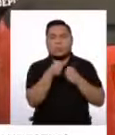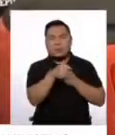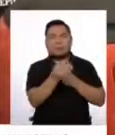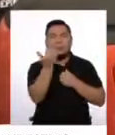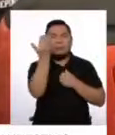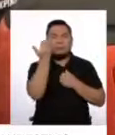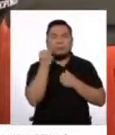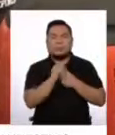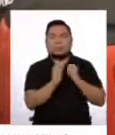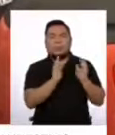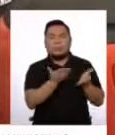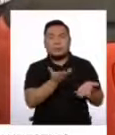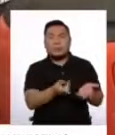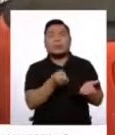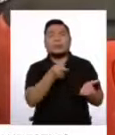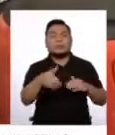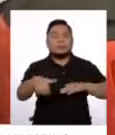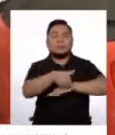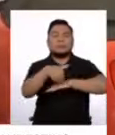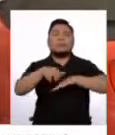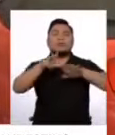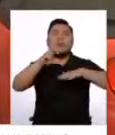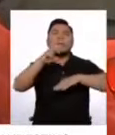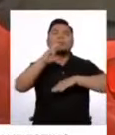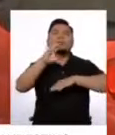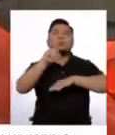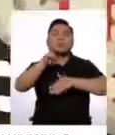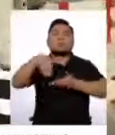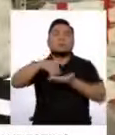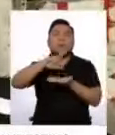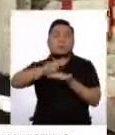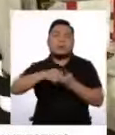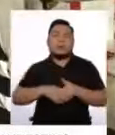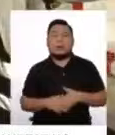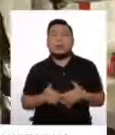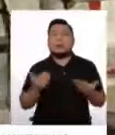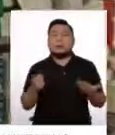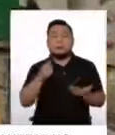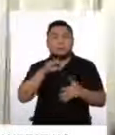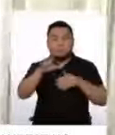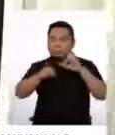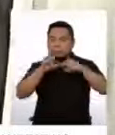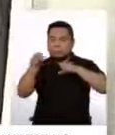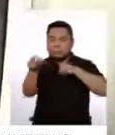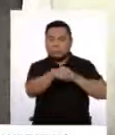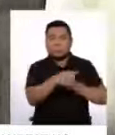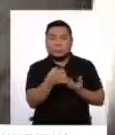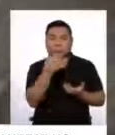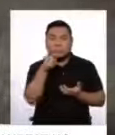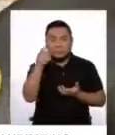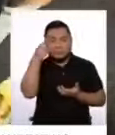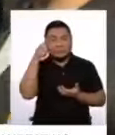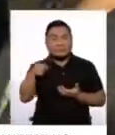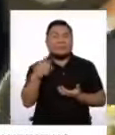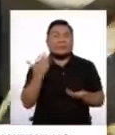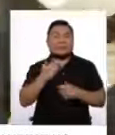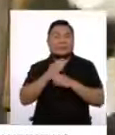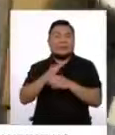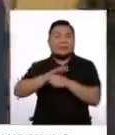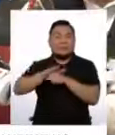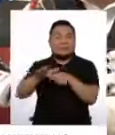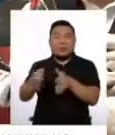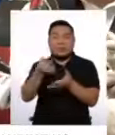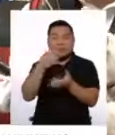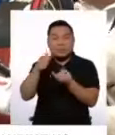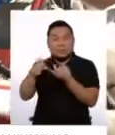inmueble está ubicado en la cuadra 8 del Girón Paruro, en el cercado de Lima. Entre los incautados se halló medicamentos para combatir la COVID-19.